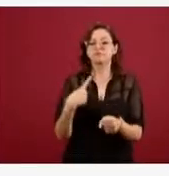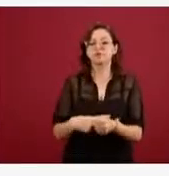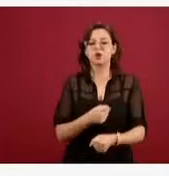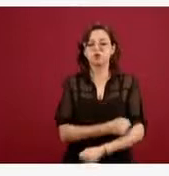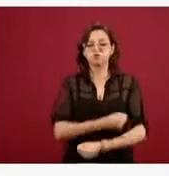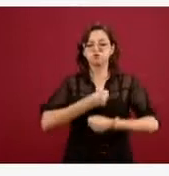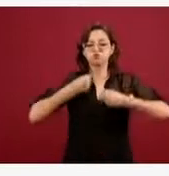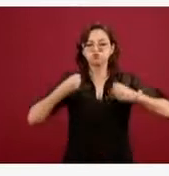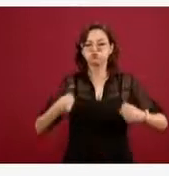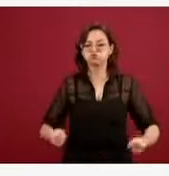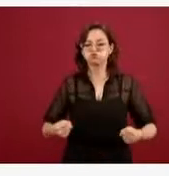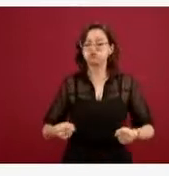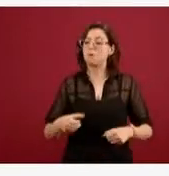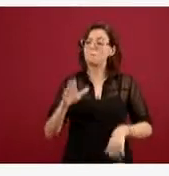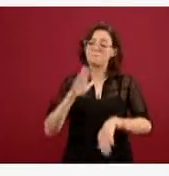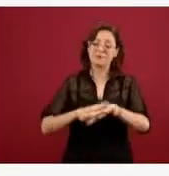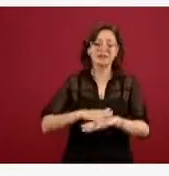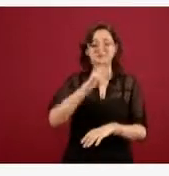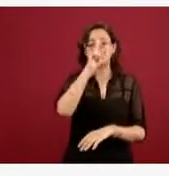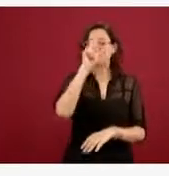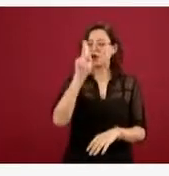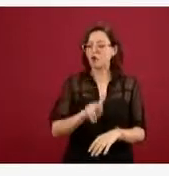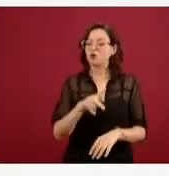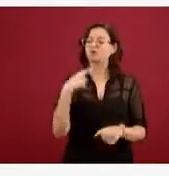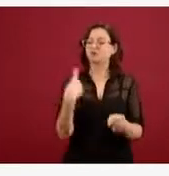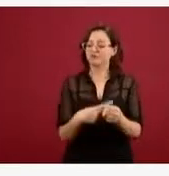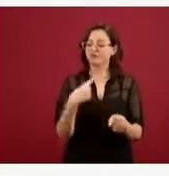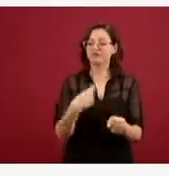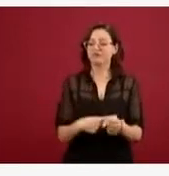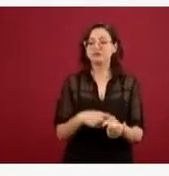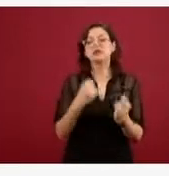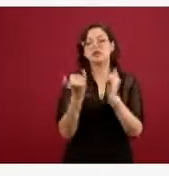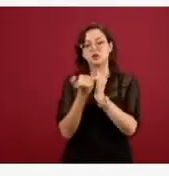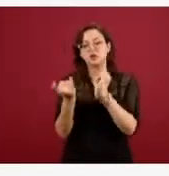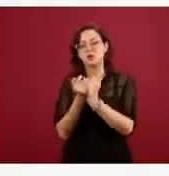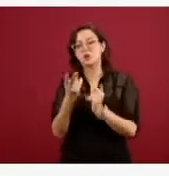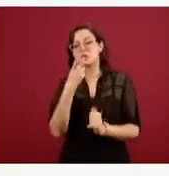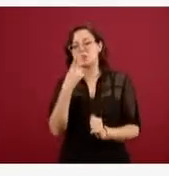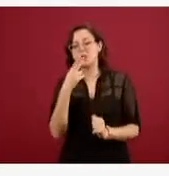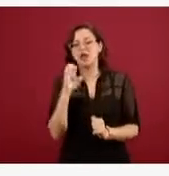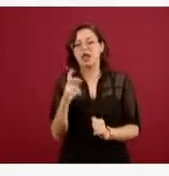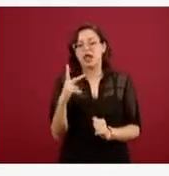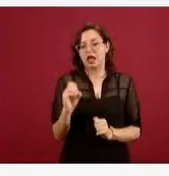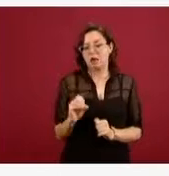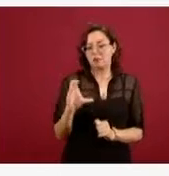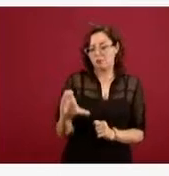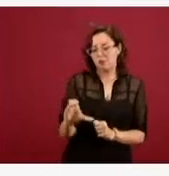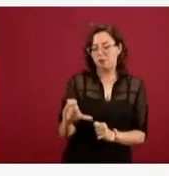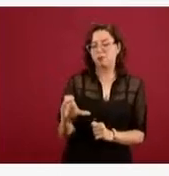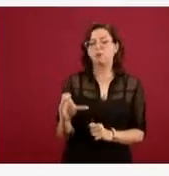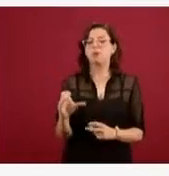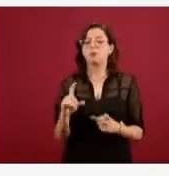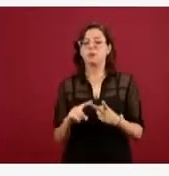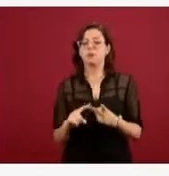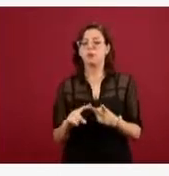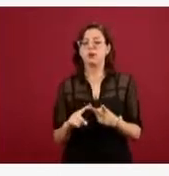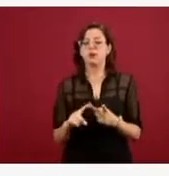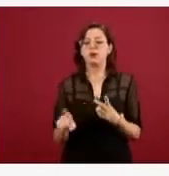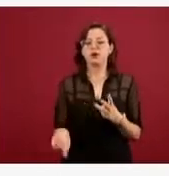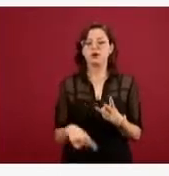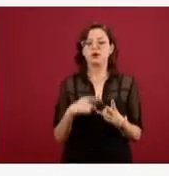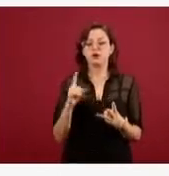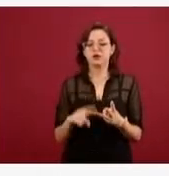obesidad, siempre con mayores proporciones, pero sin dejar de lado al tabaquismo, al EPOC, enfermedad pulmonar obstructiva